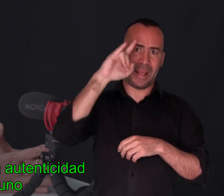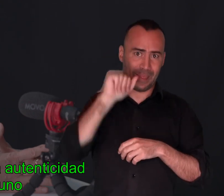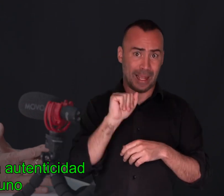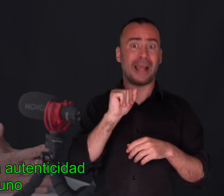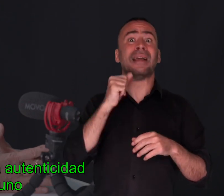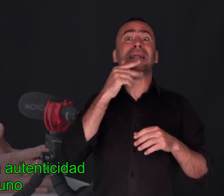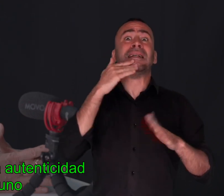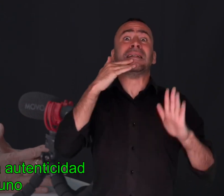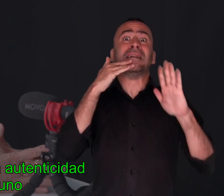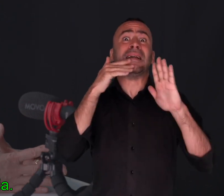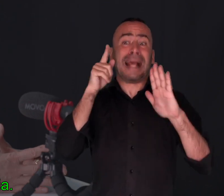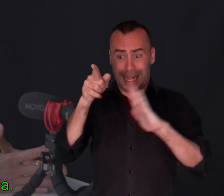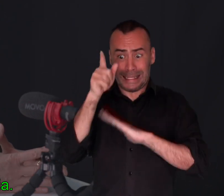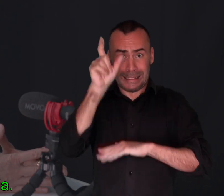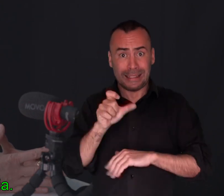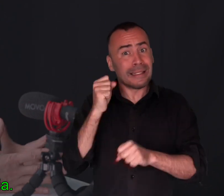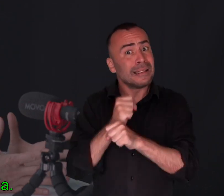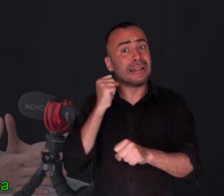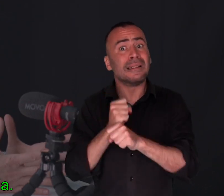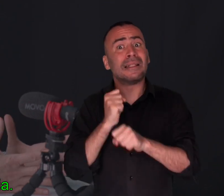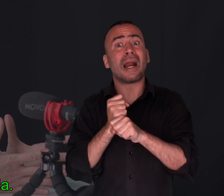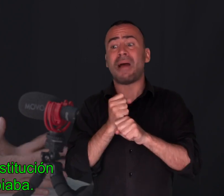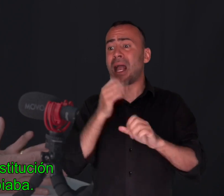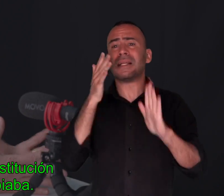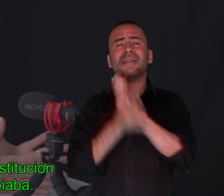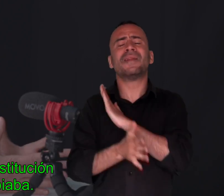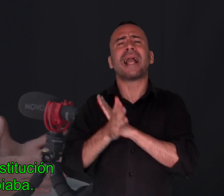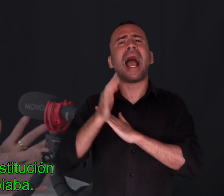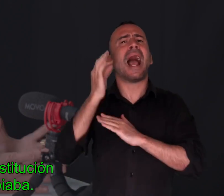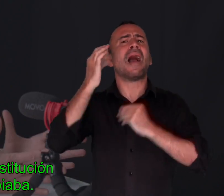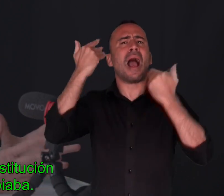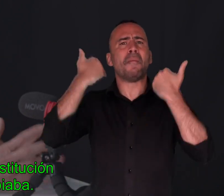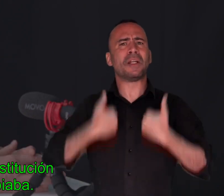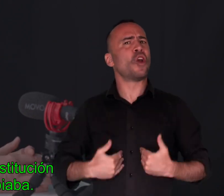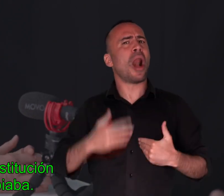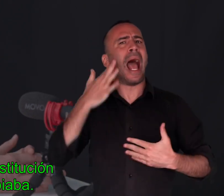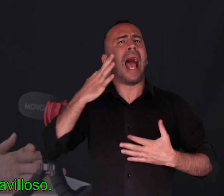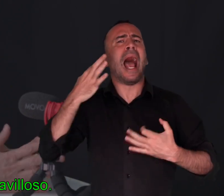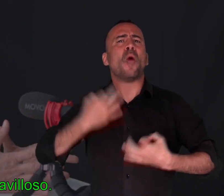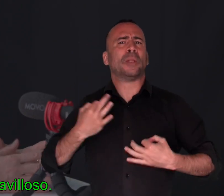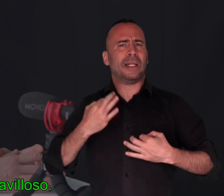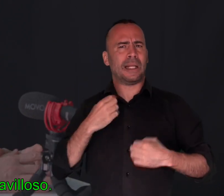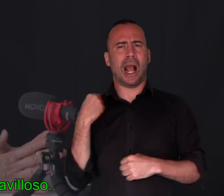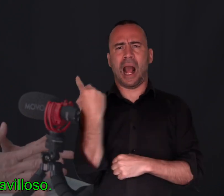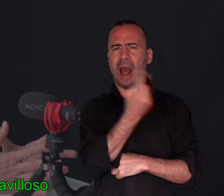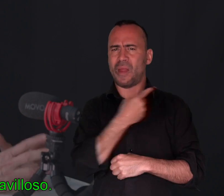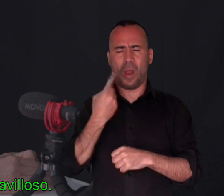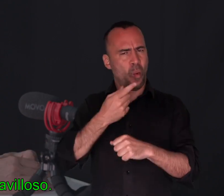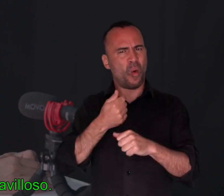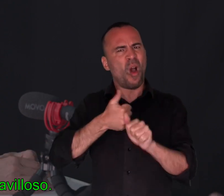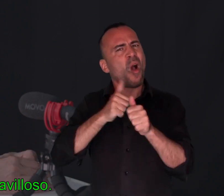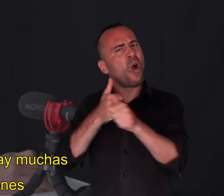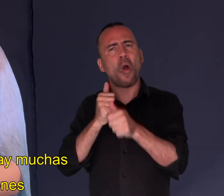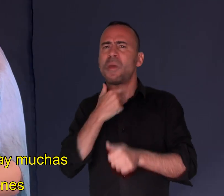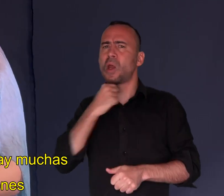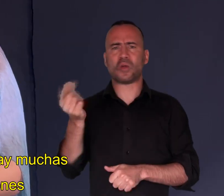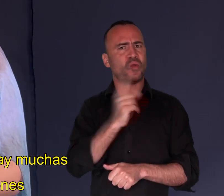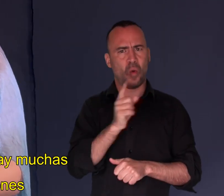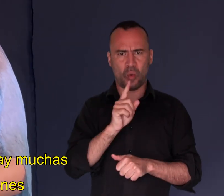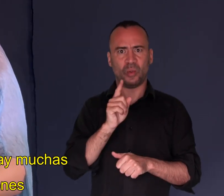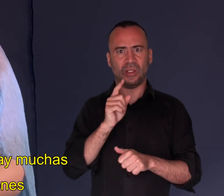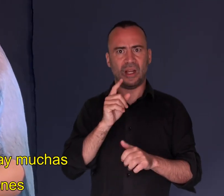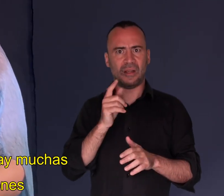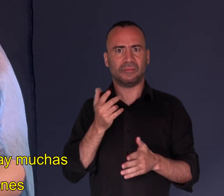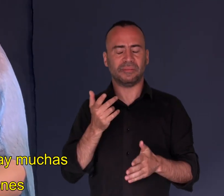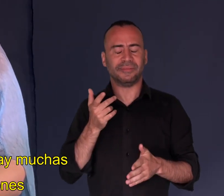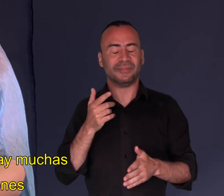autenticidad de cada uno y y y cambia si hay una sustitución pues cambiaba y Y eso es maravilloso claro es